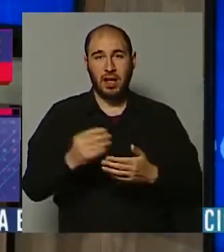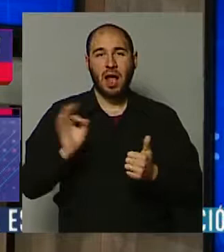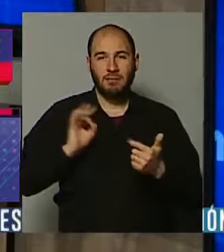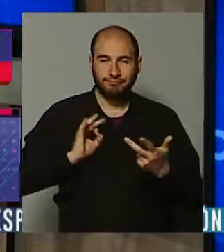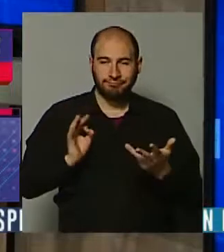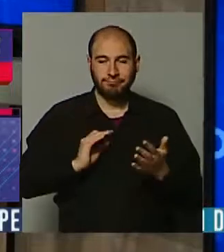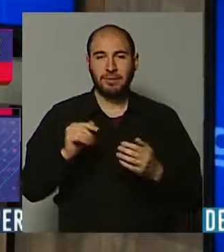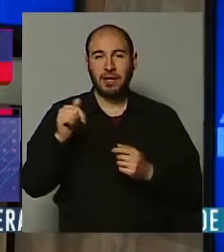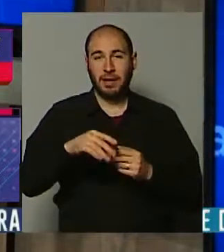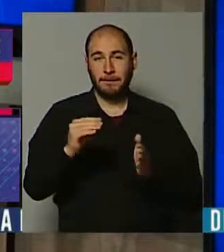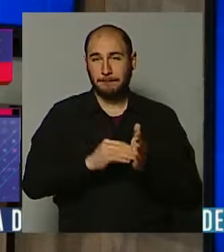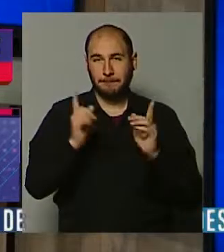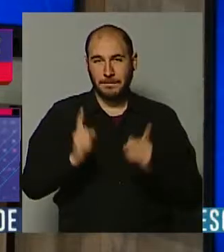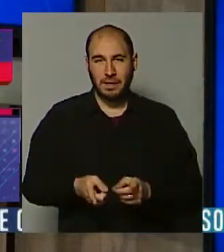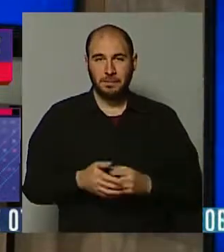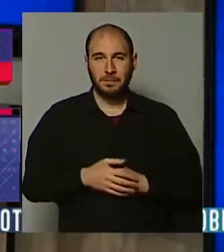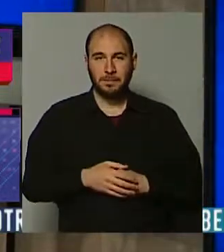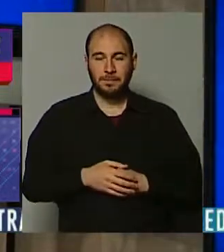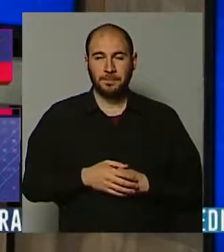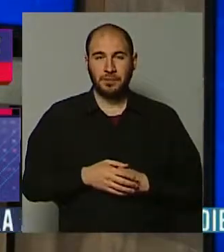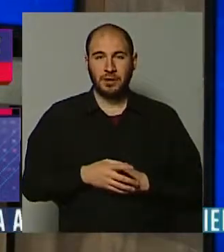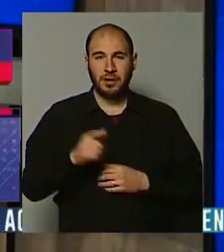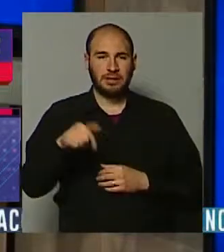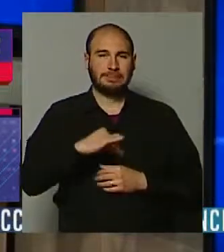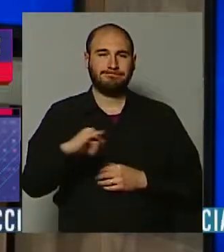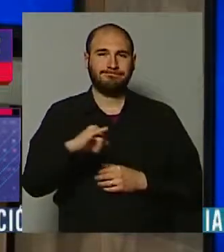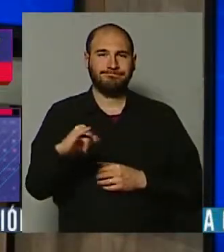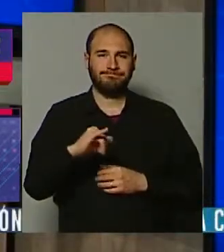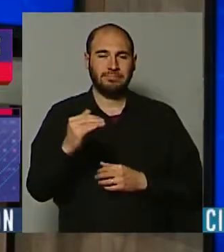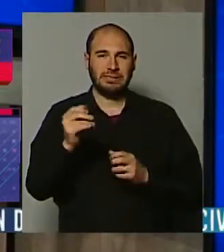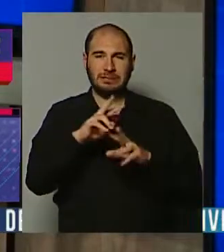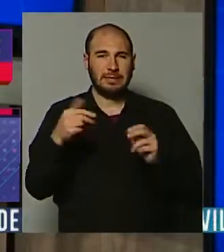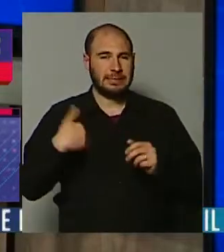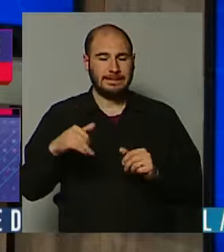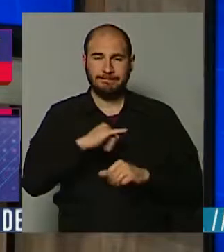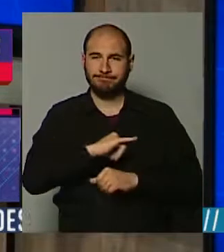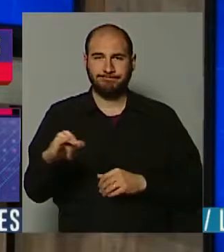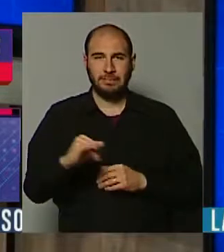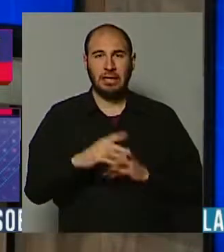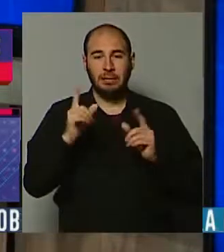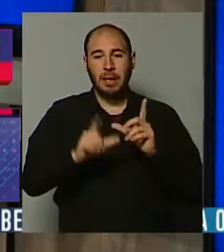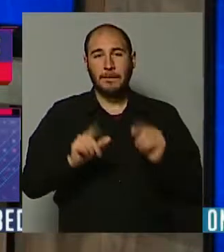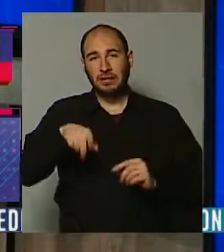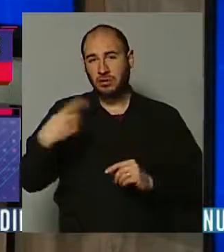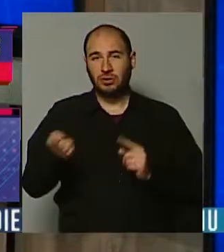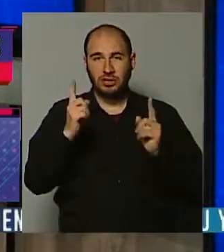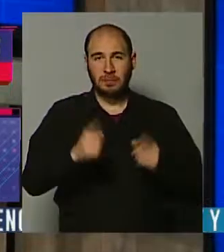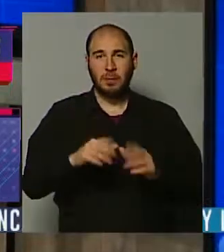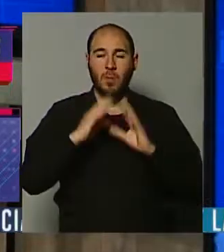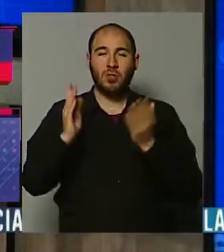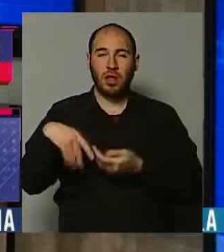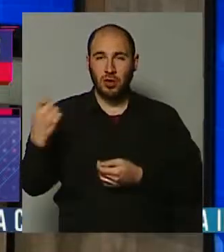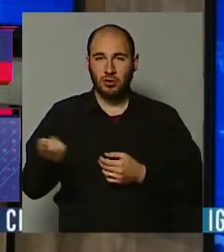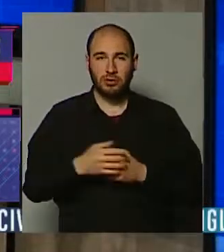los años para esta misma época es muy negativo con respecto a nuestro país y con respecto a otros países también del resto del